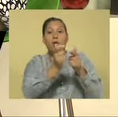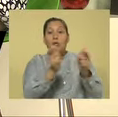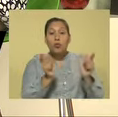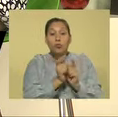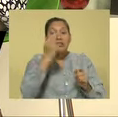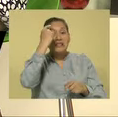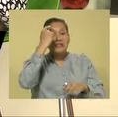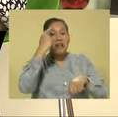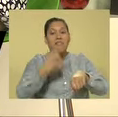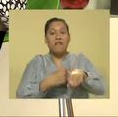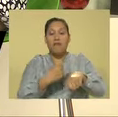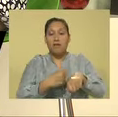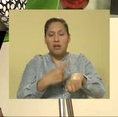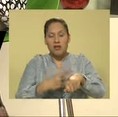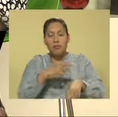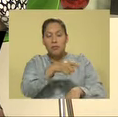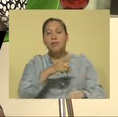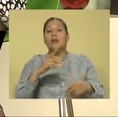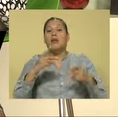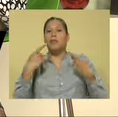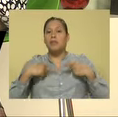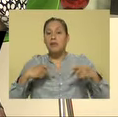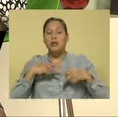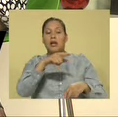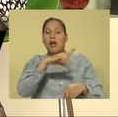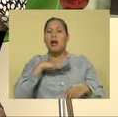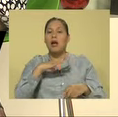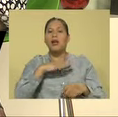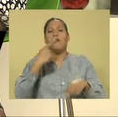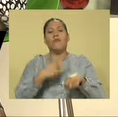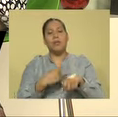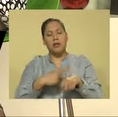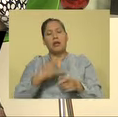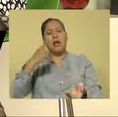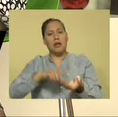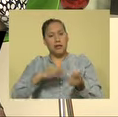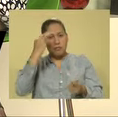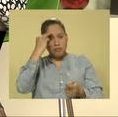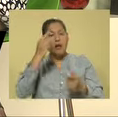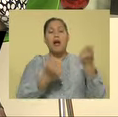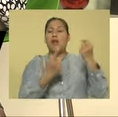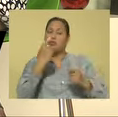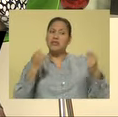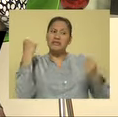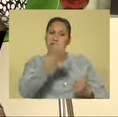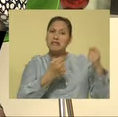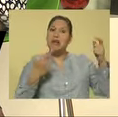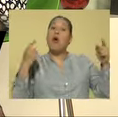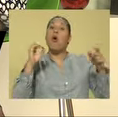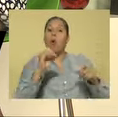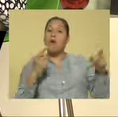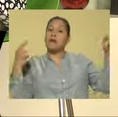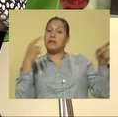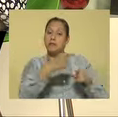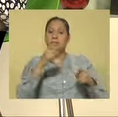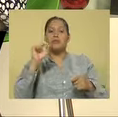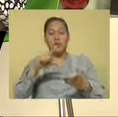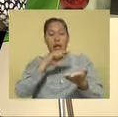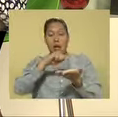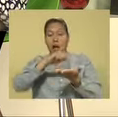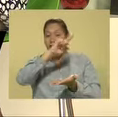vulnerable se le puede decir que son la gente con alguna enfermedad mental sufren de violencia y para eso el código penal del Distrito